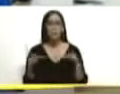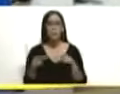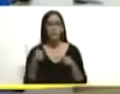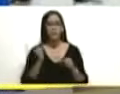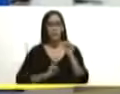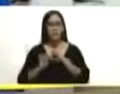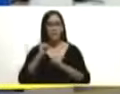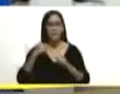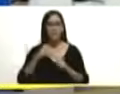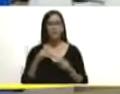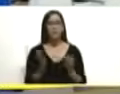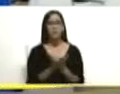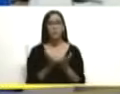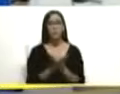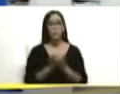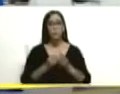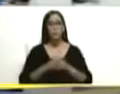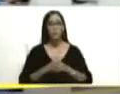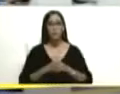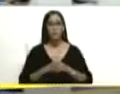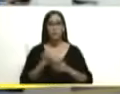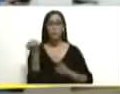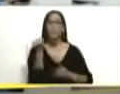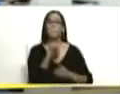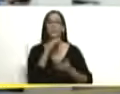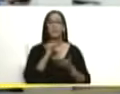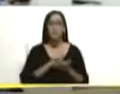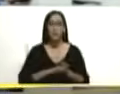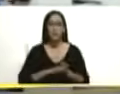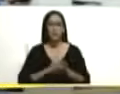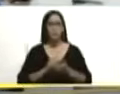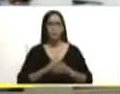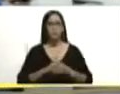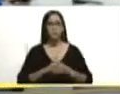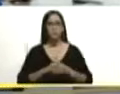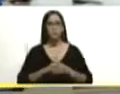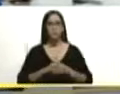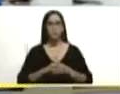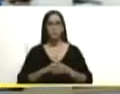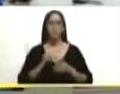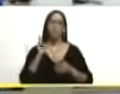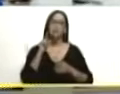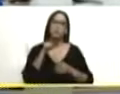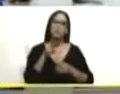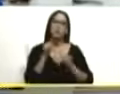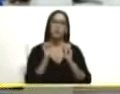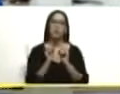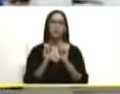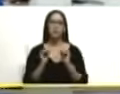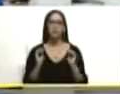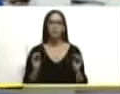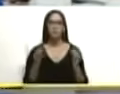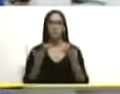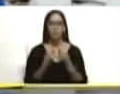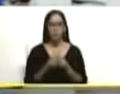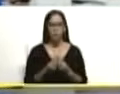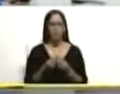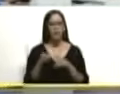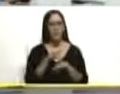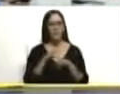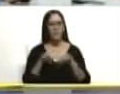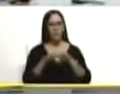estudio? Los asesinaron. Cuando usted anunció, junto a la ministra de